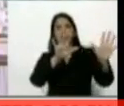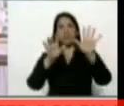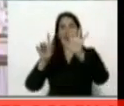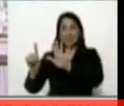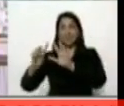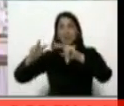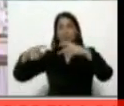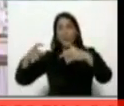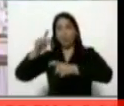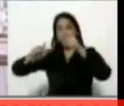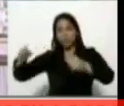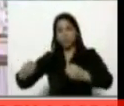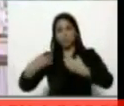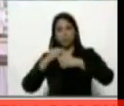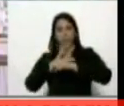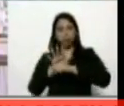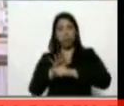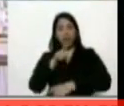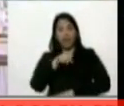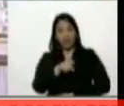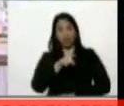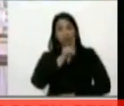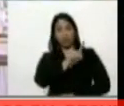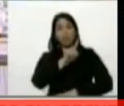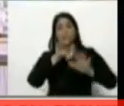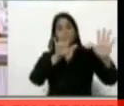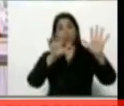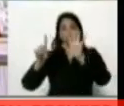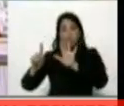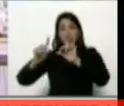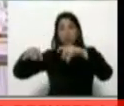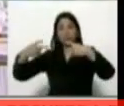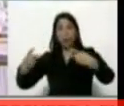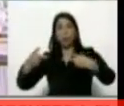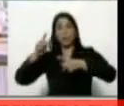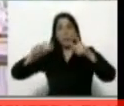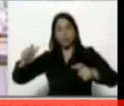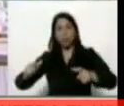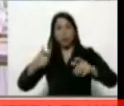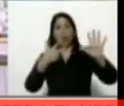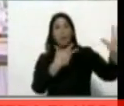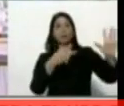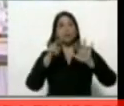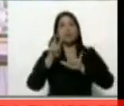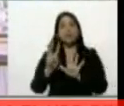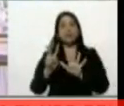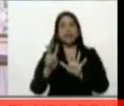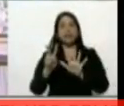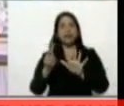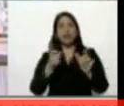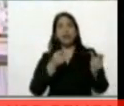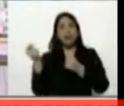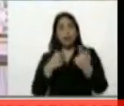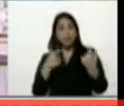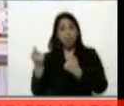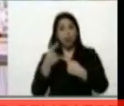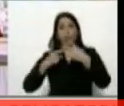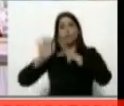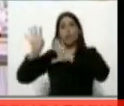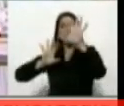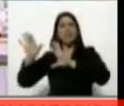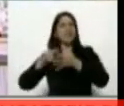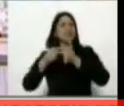viviendo, que vive esta realidad. Y lo que estaba entrando, por supuesto, eran espías, deformadores de